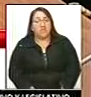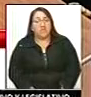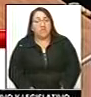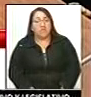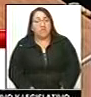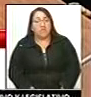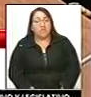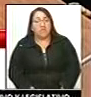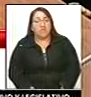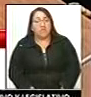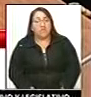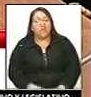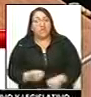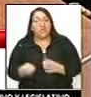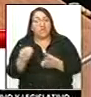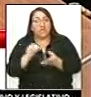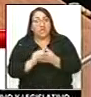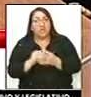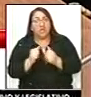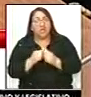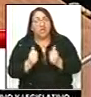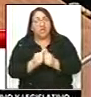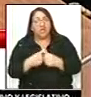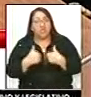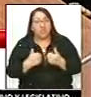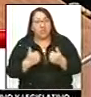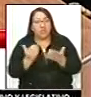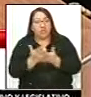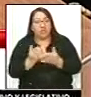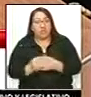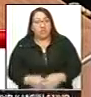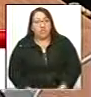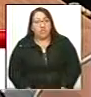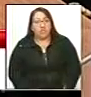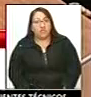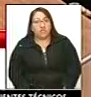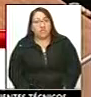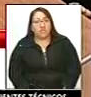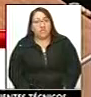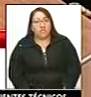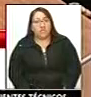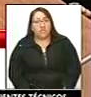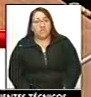debe registrarse el tema de la convivencia escolar. Siguiente, por favor.